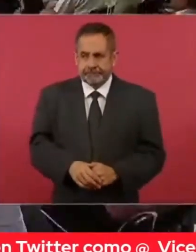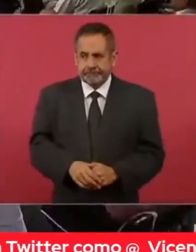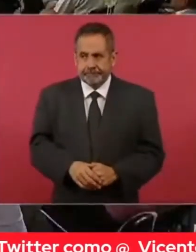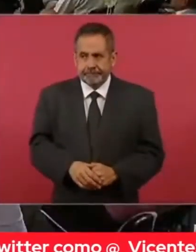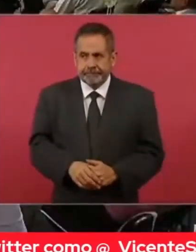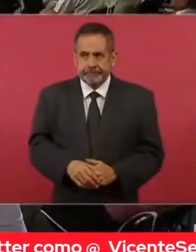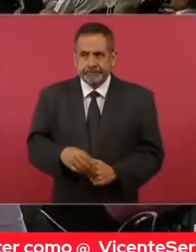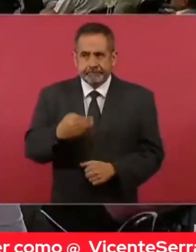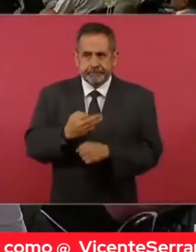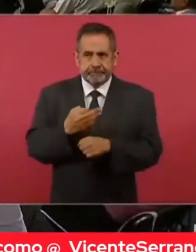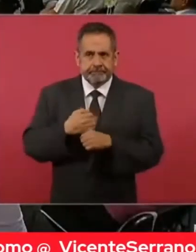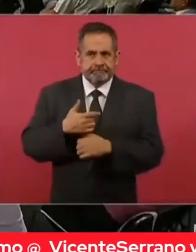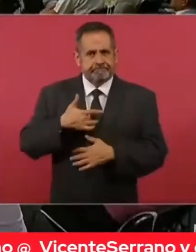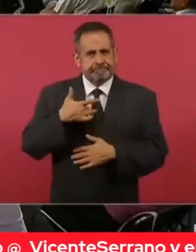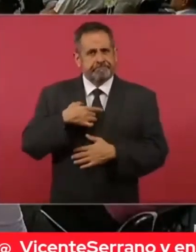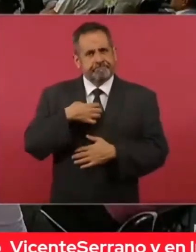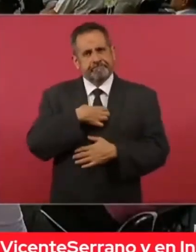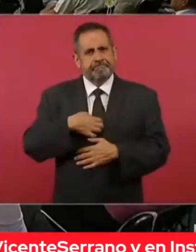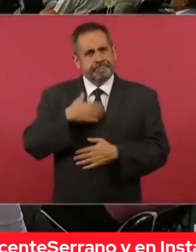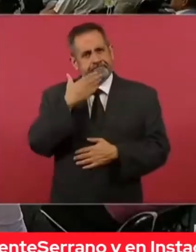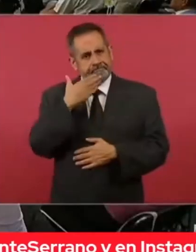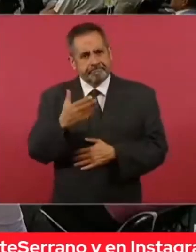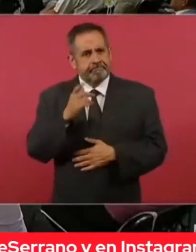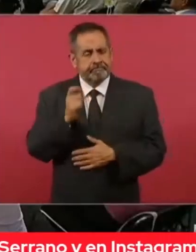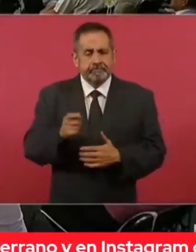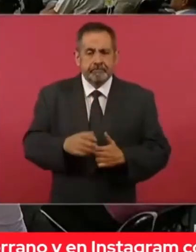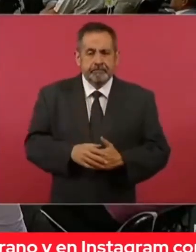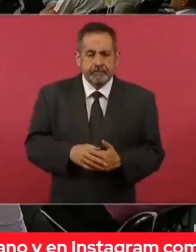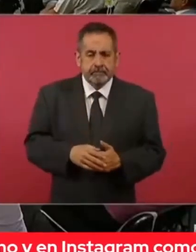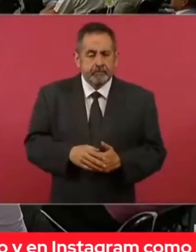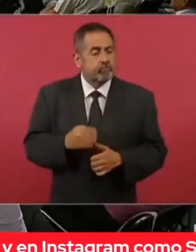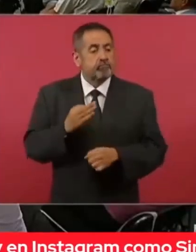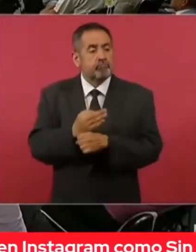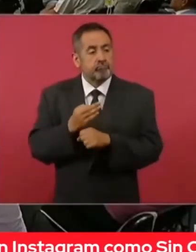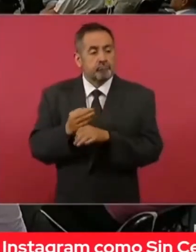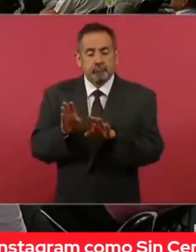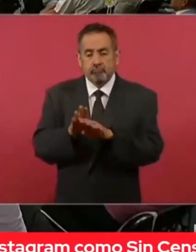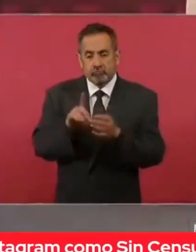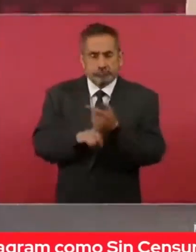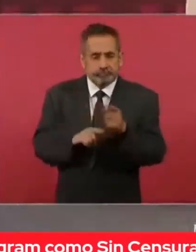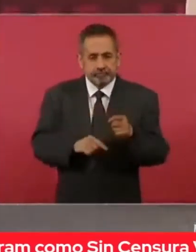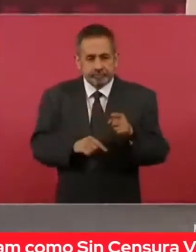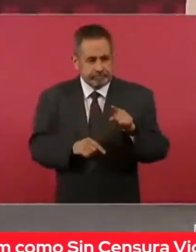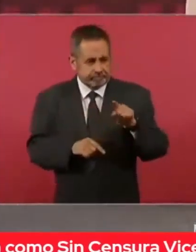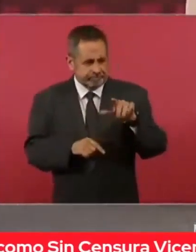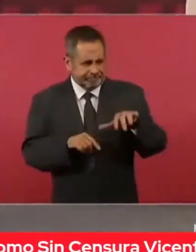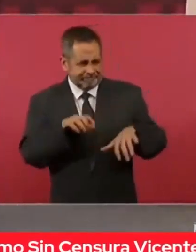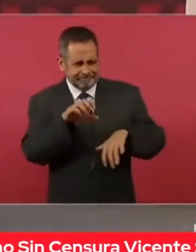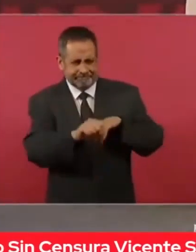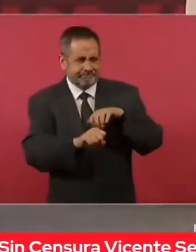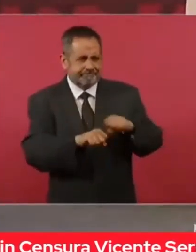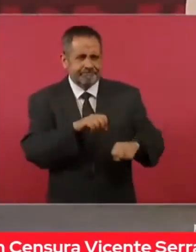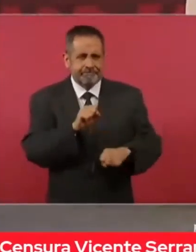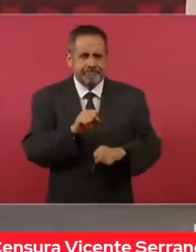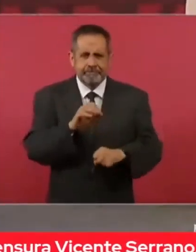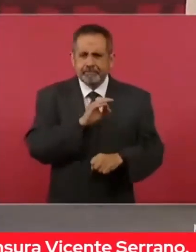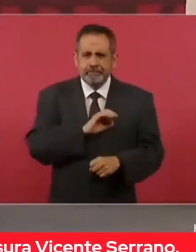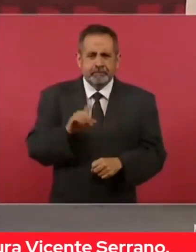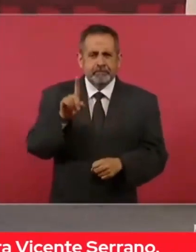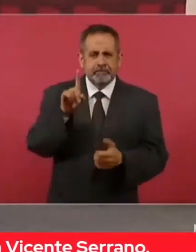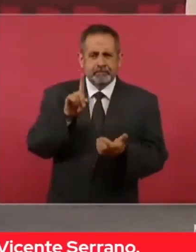ahora me da mucho gusto porque ya cuando estamos deteniendo como a mil trescientos